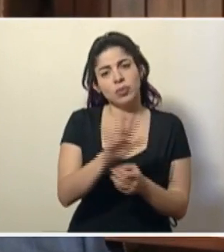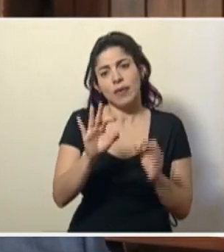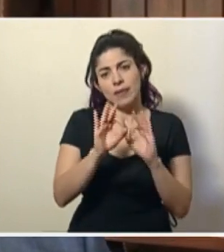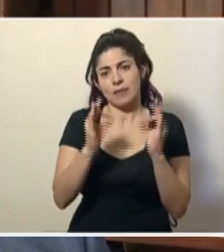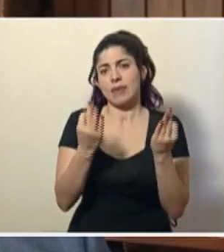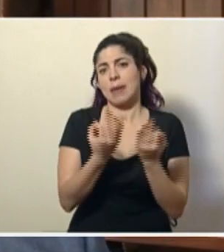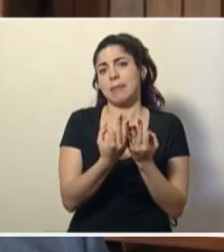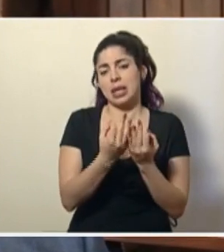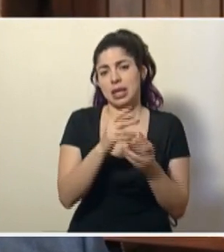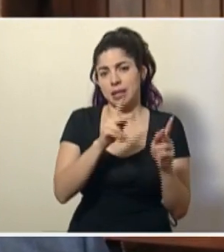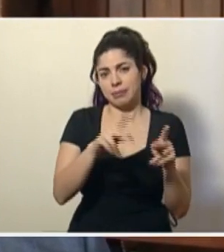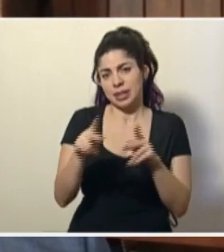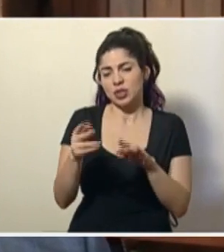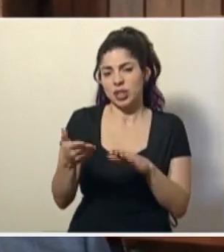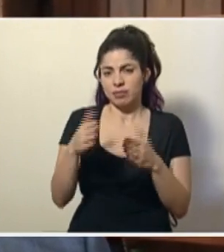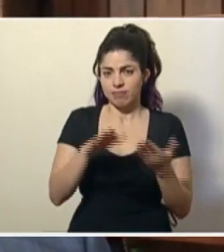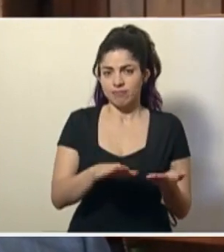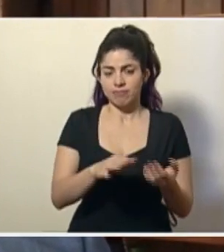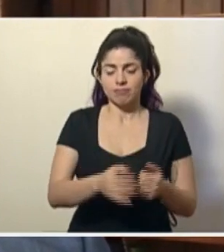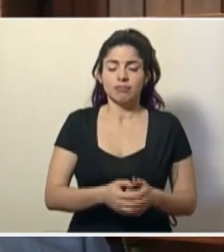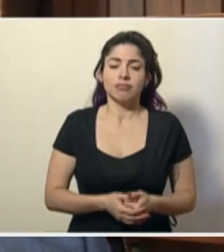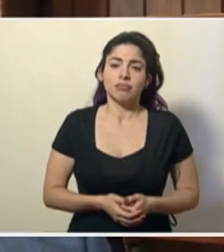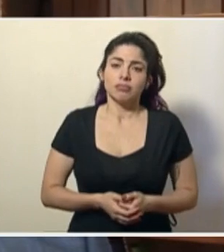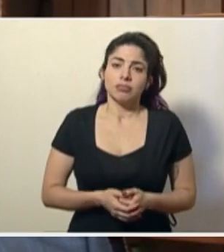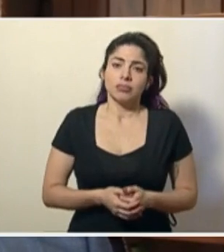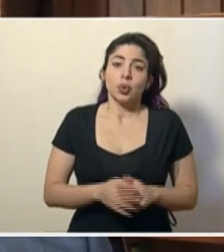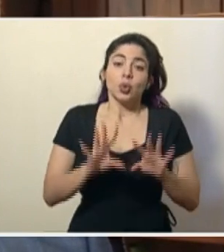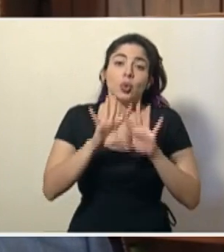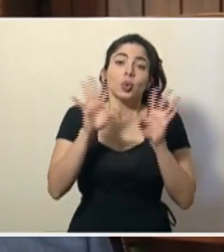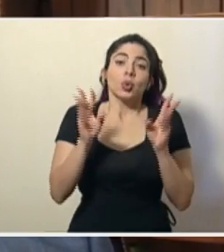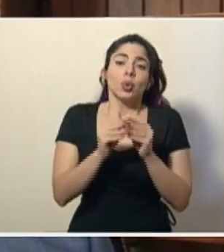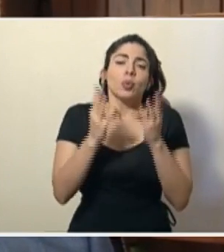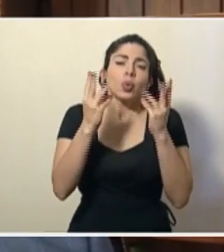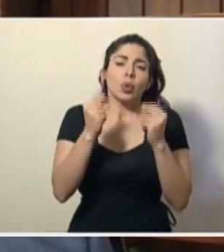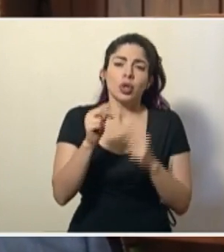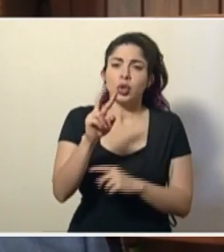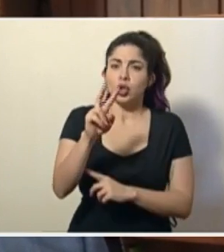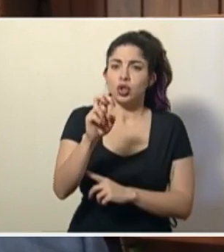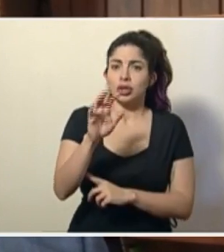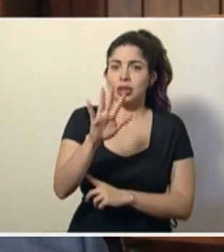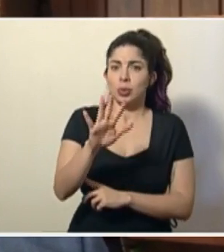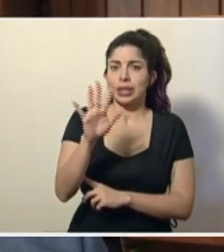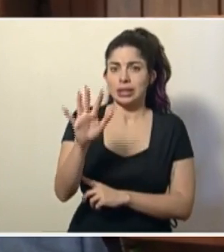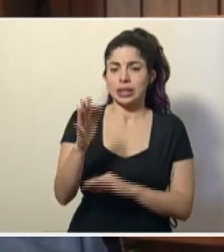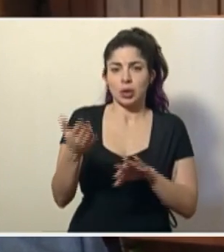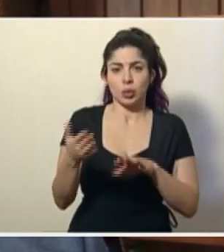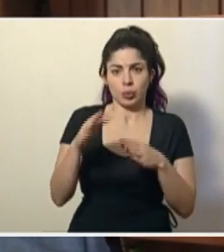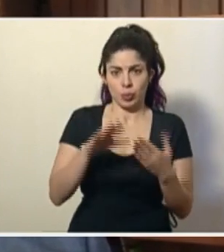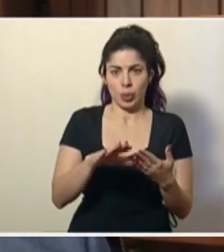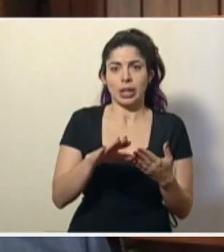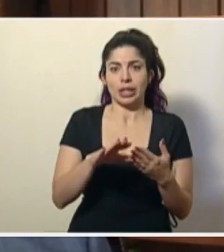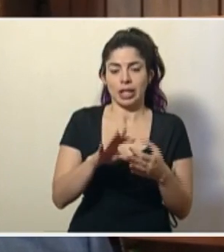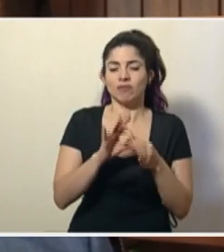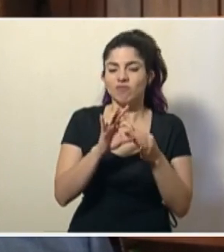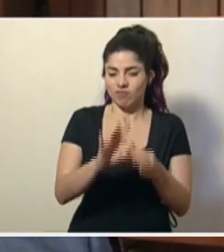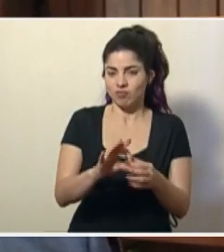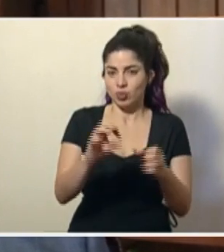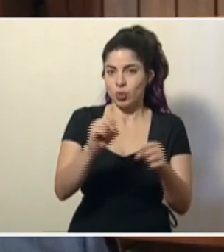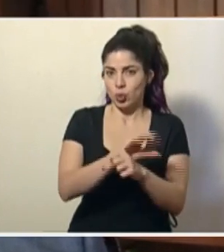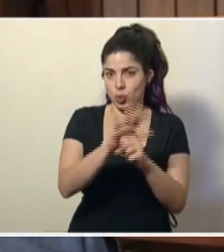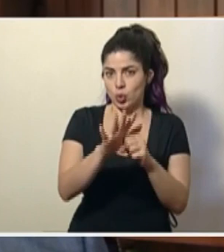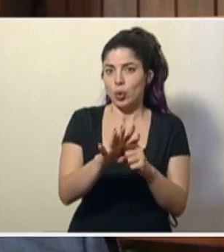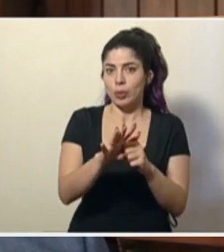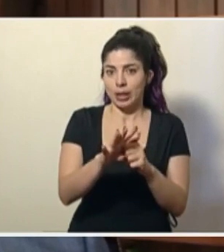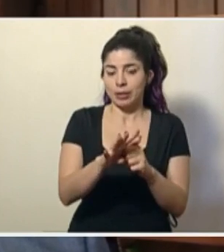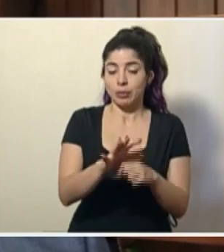los familiares de estas personas que han fallecido. En total se contabilizan 255 fallecimientos relacionados con